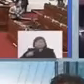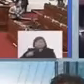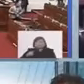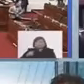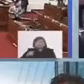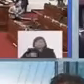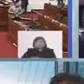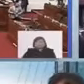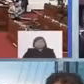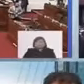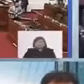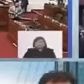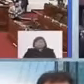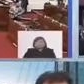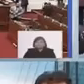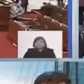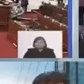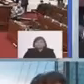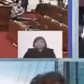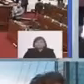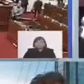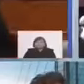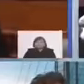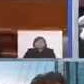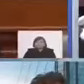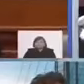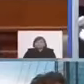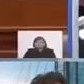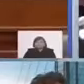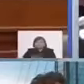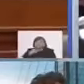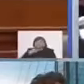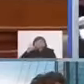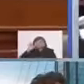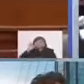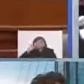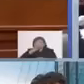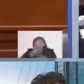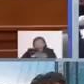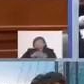está pasando en la calle en Perú? Bueno, sin lugar a dudas,